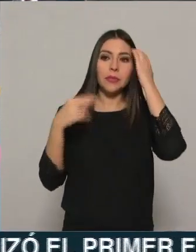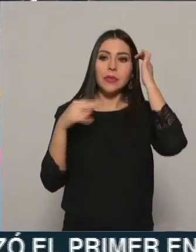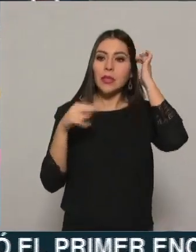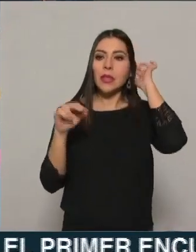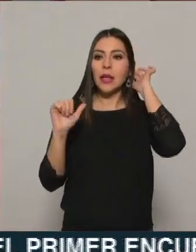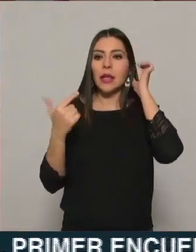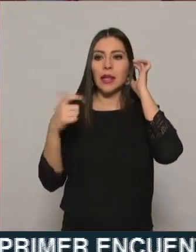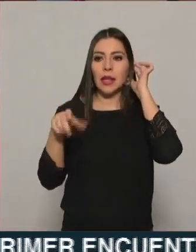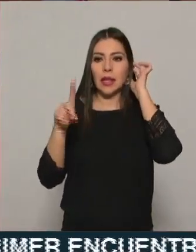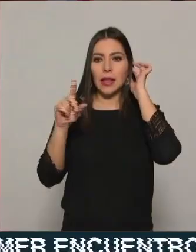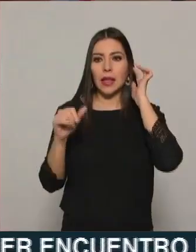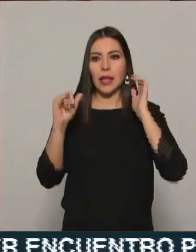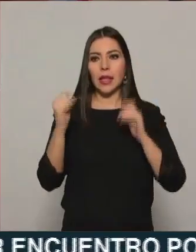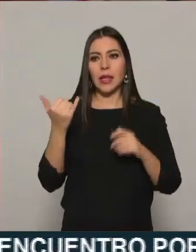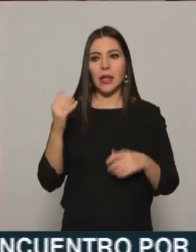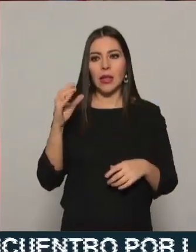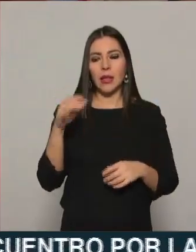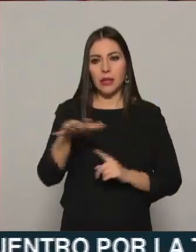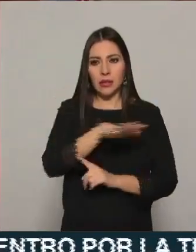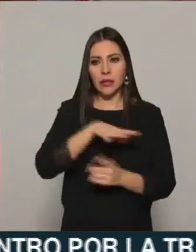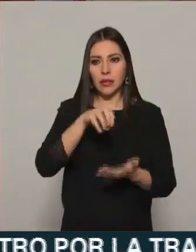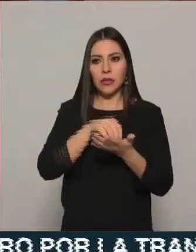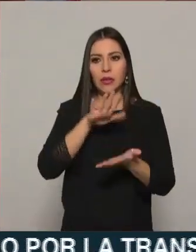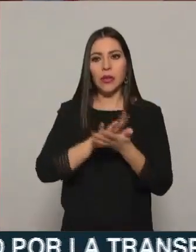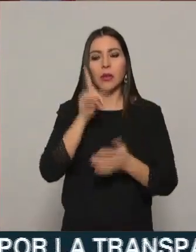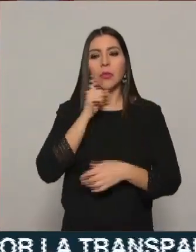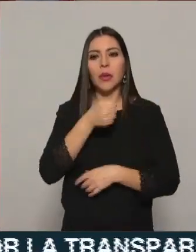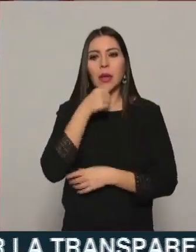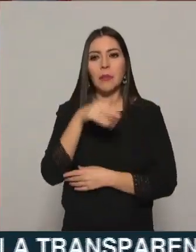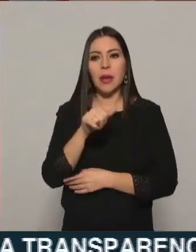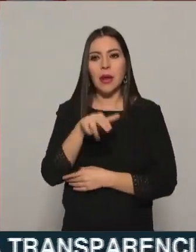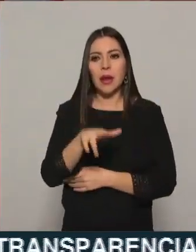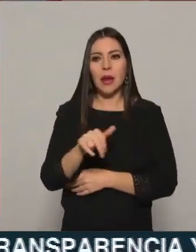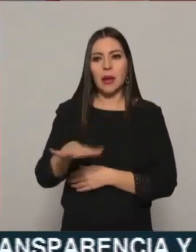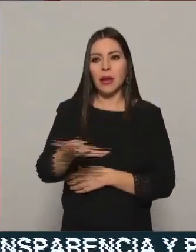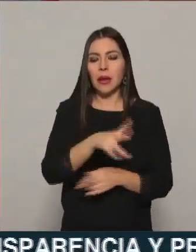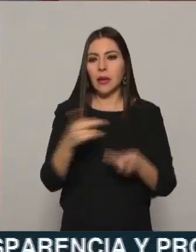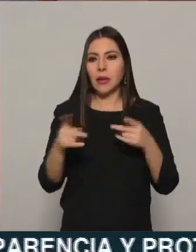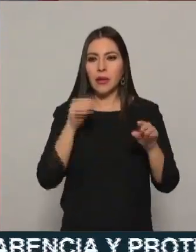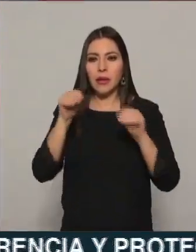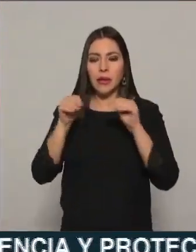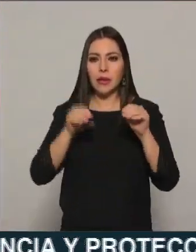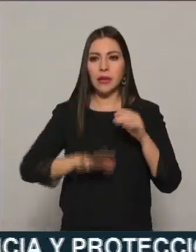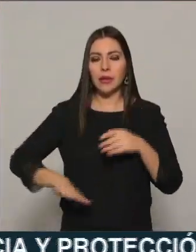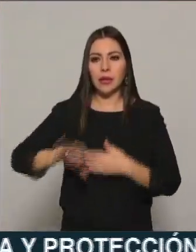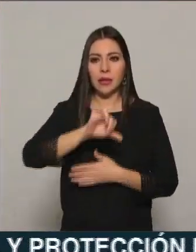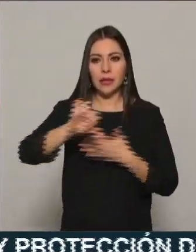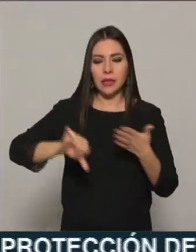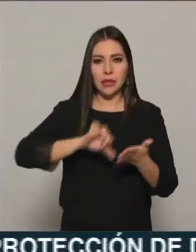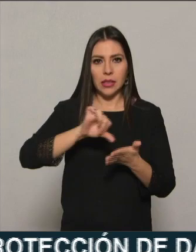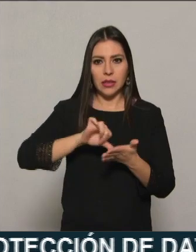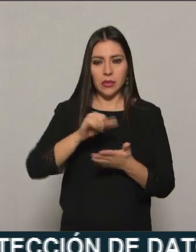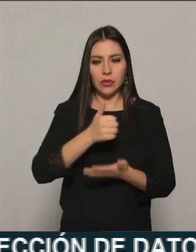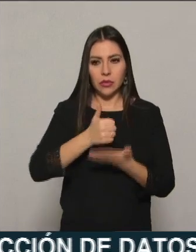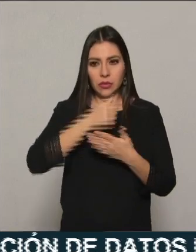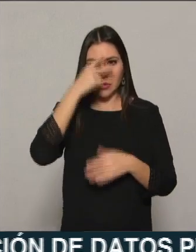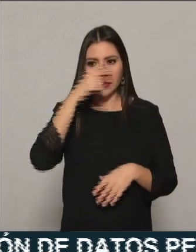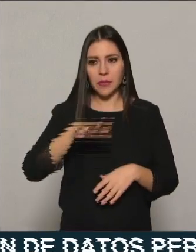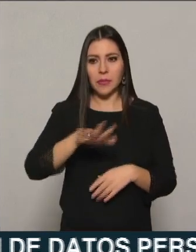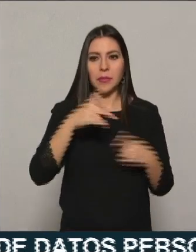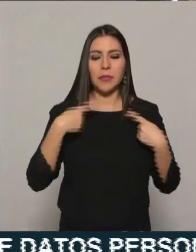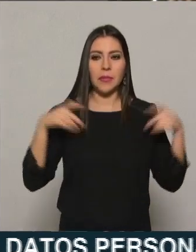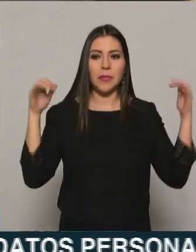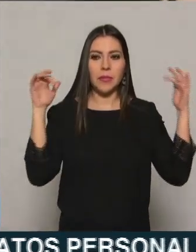y Contexto, con la conducción de Mariana Escobedo, desde el corazón de la capital mexicana, los visitantes del stand de